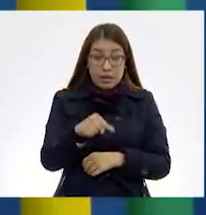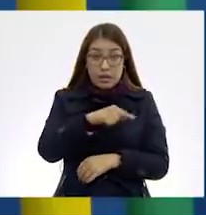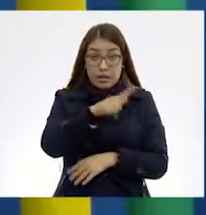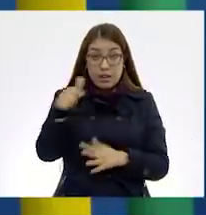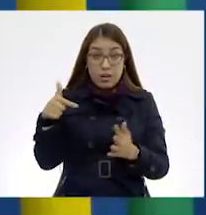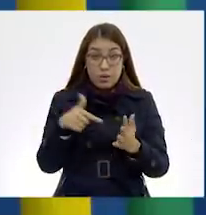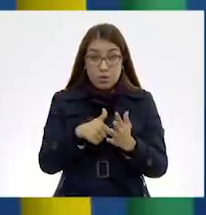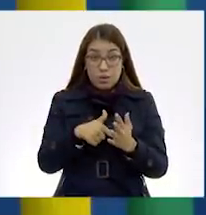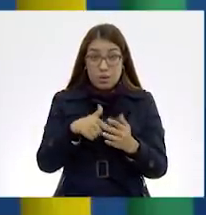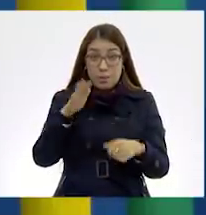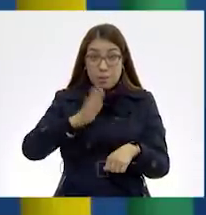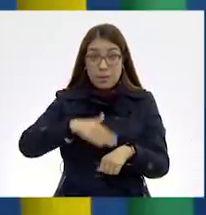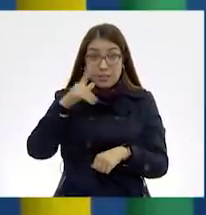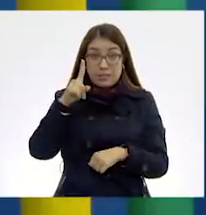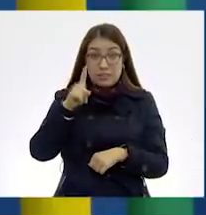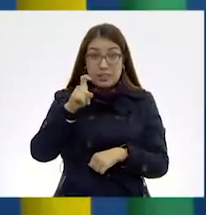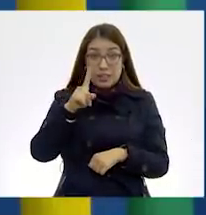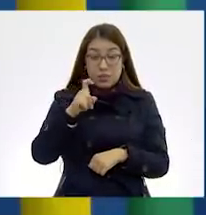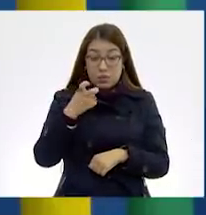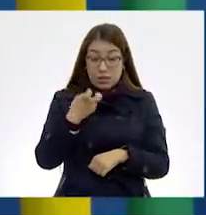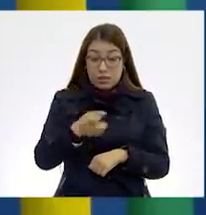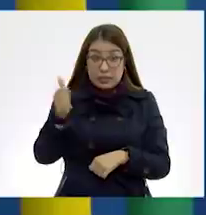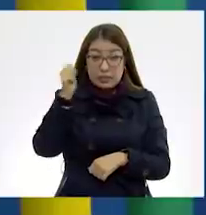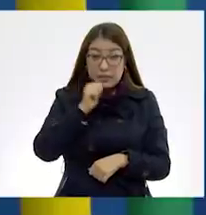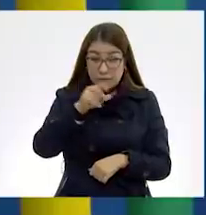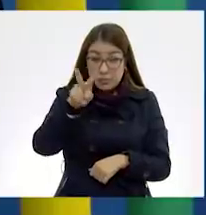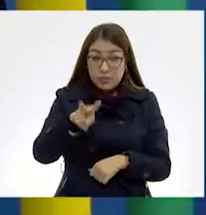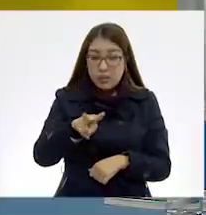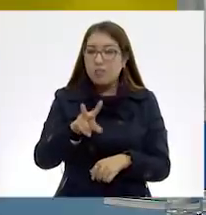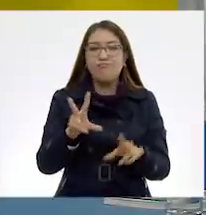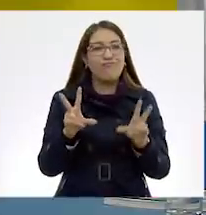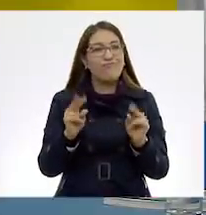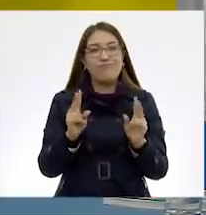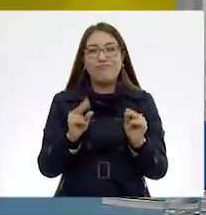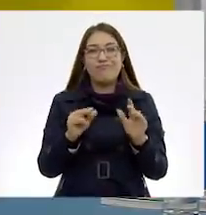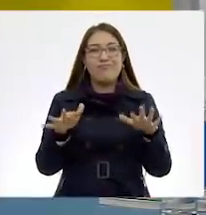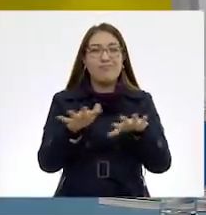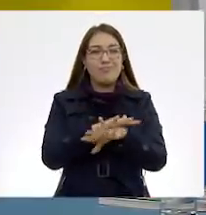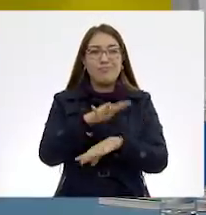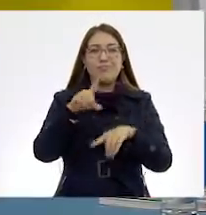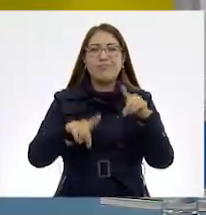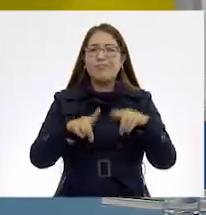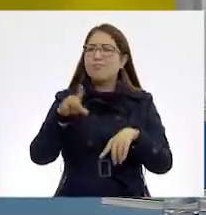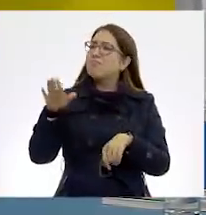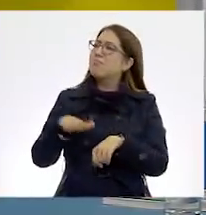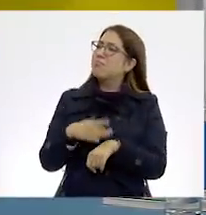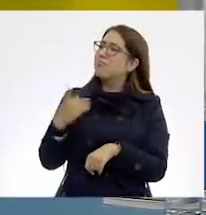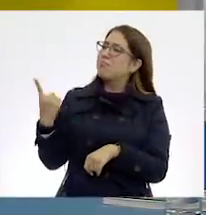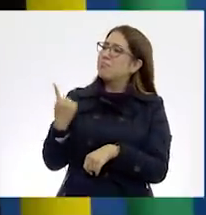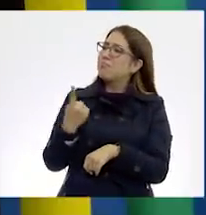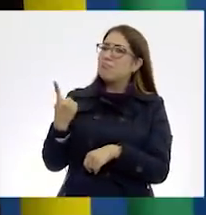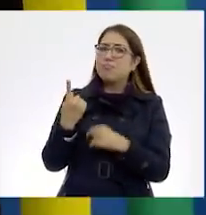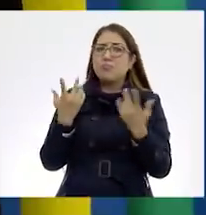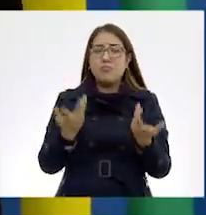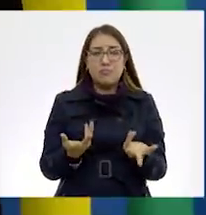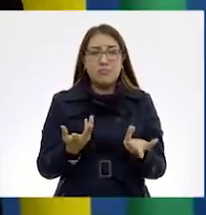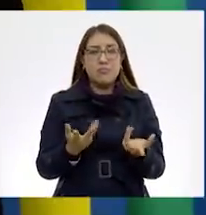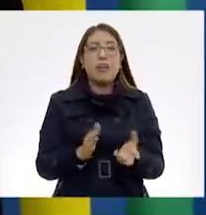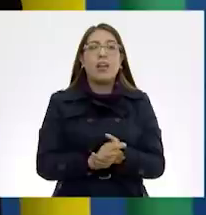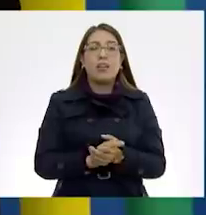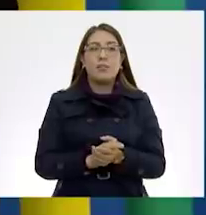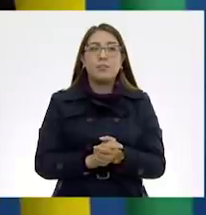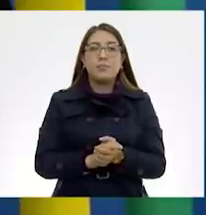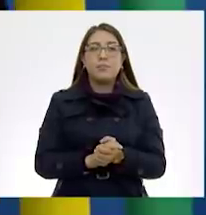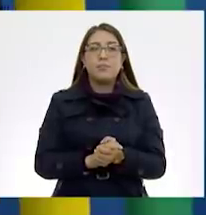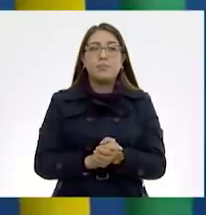mayor disponibilidad de agua, no siempre es así. ¿Y eso por qué pasa, profesor? Aparte